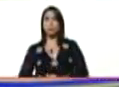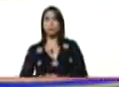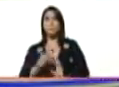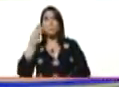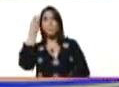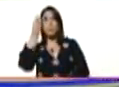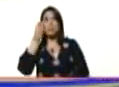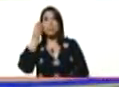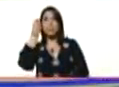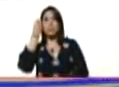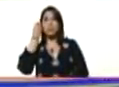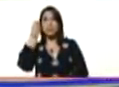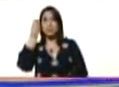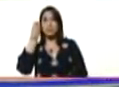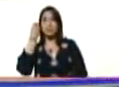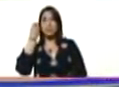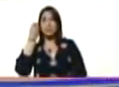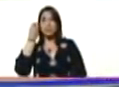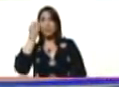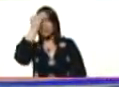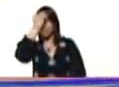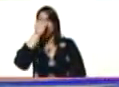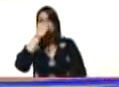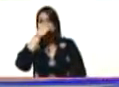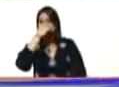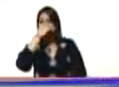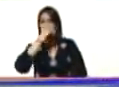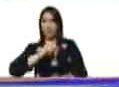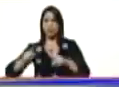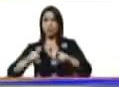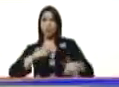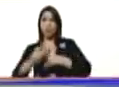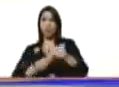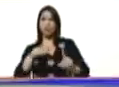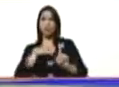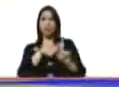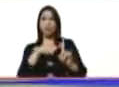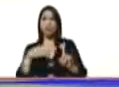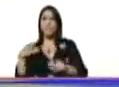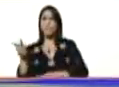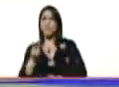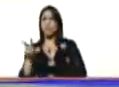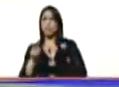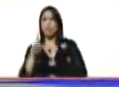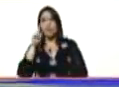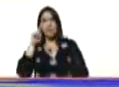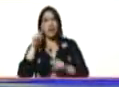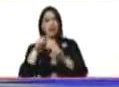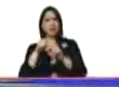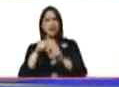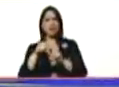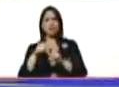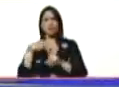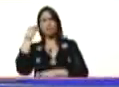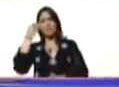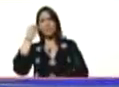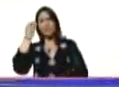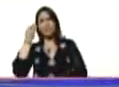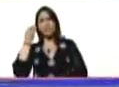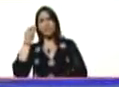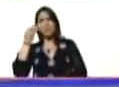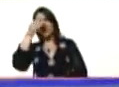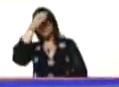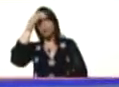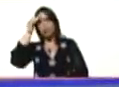piense en las criminales acciones que ha hecho contra Venezuela. Pero más allá de lo que piense Donald Trump o piense